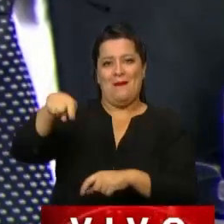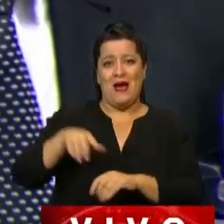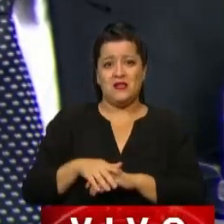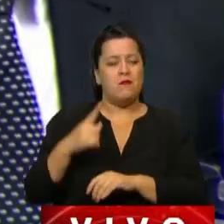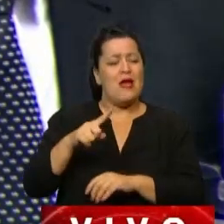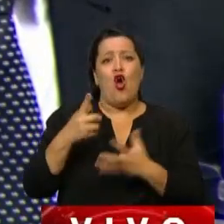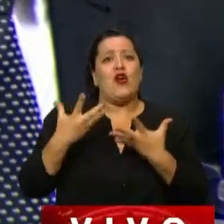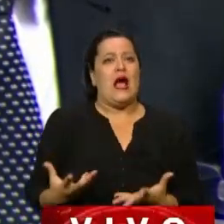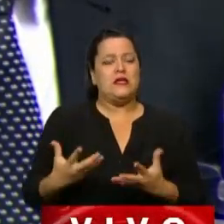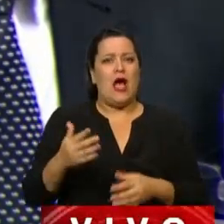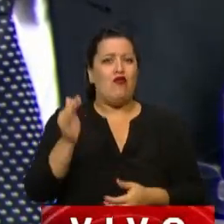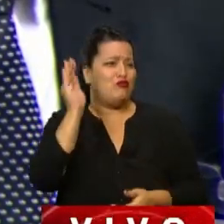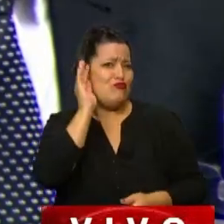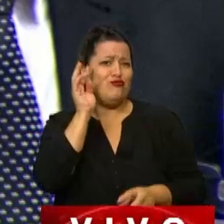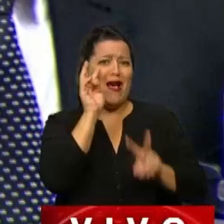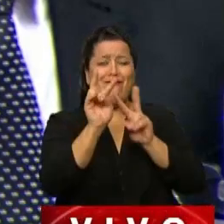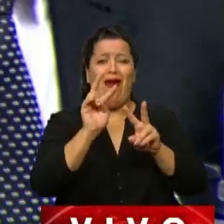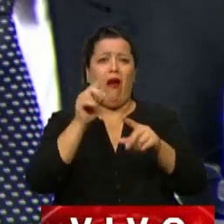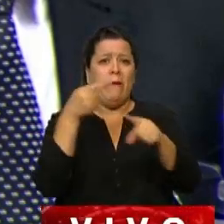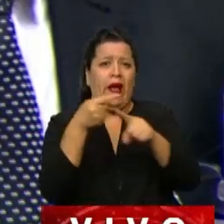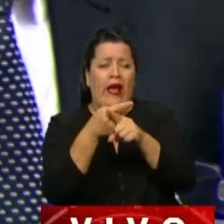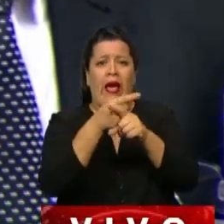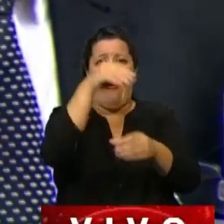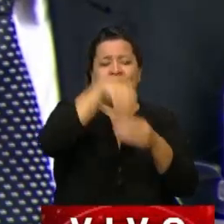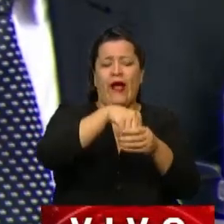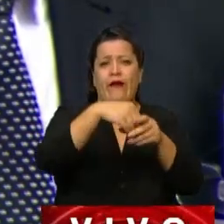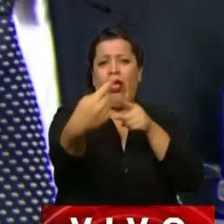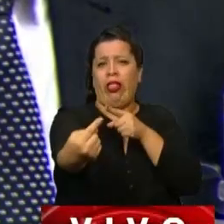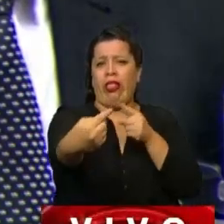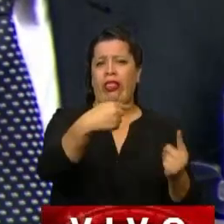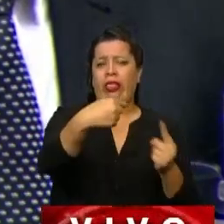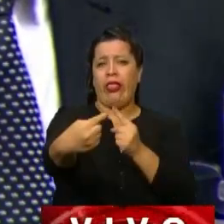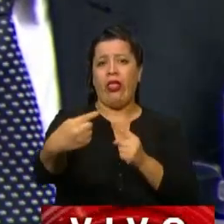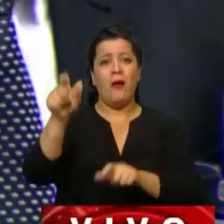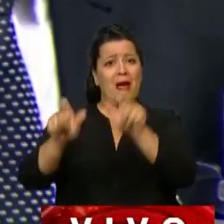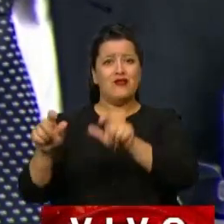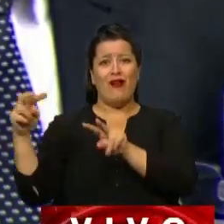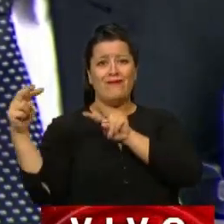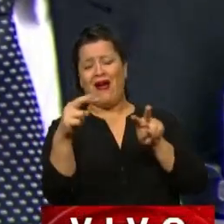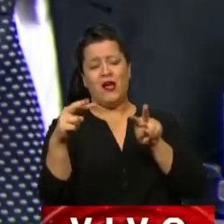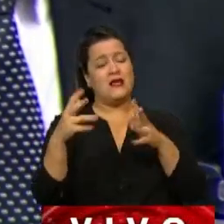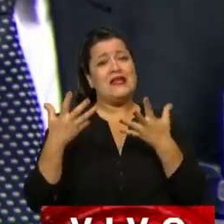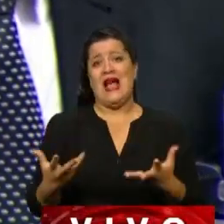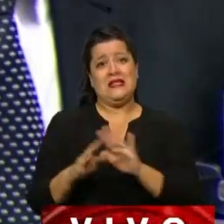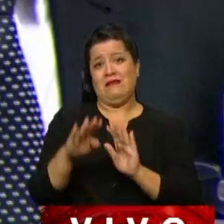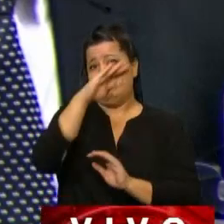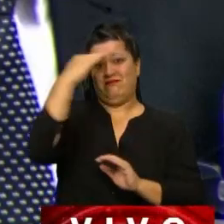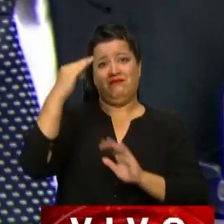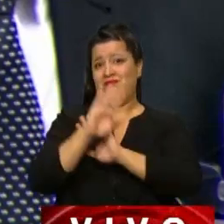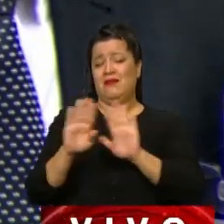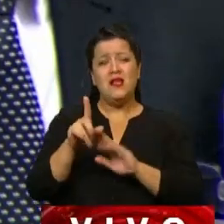ver y escuchar las peleas internas de un lado, de otro lado. Sabe además que la